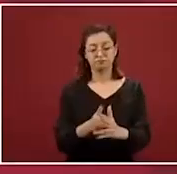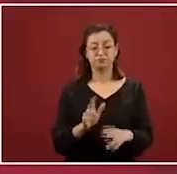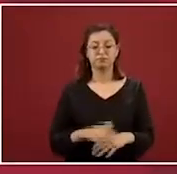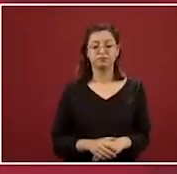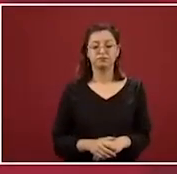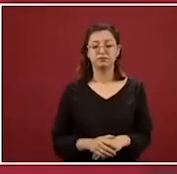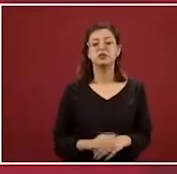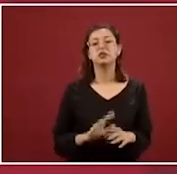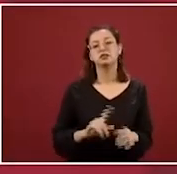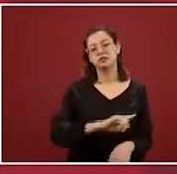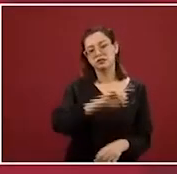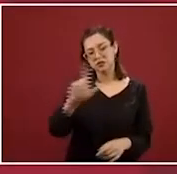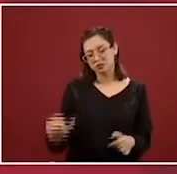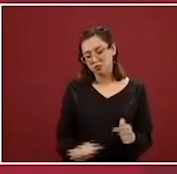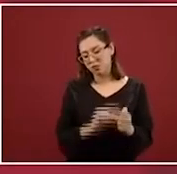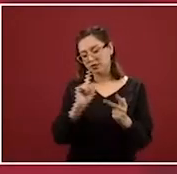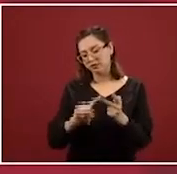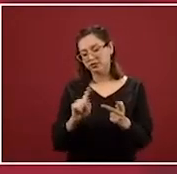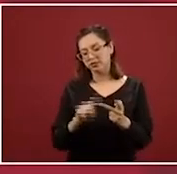68 ya sabemos,